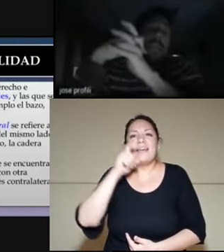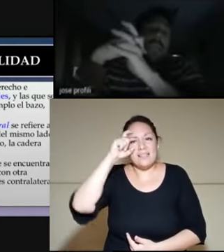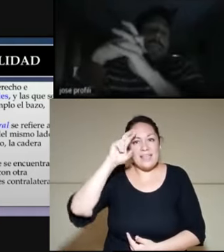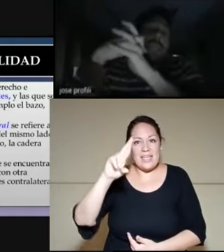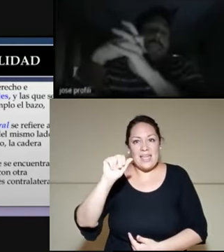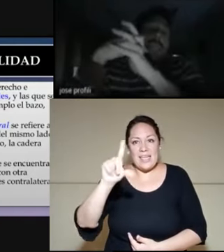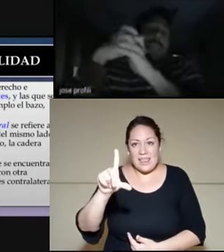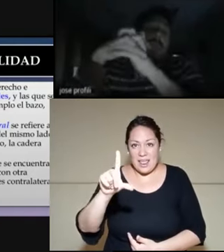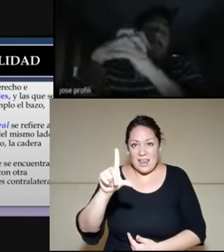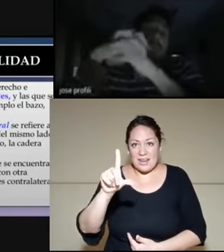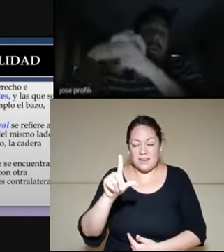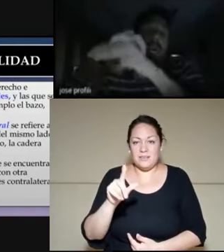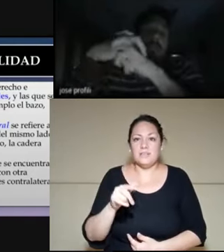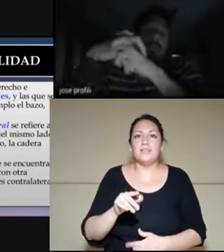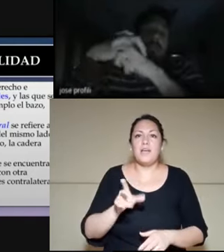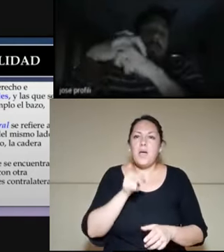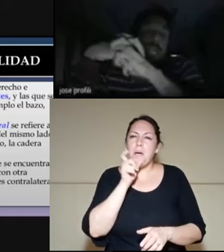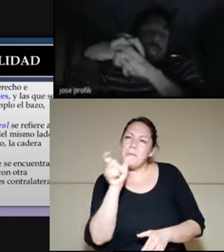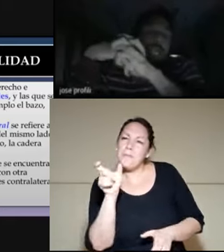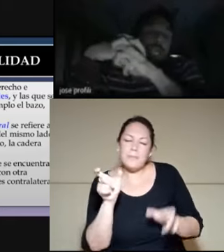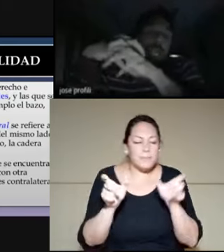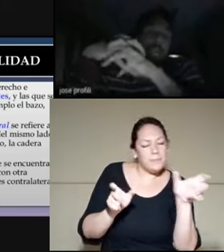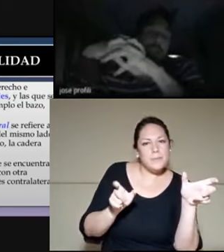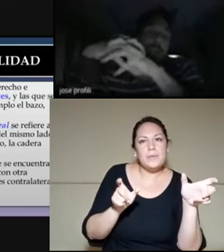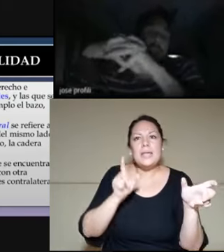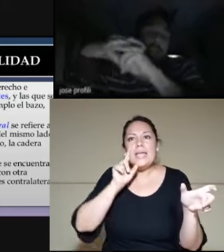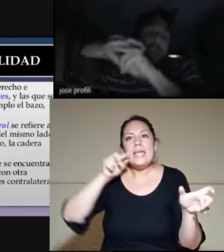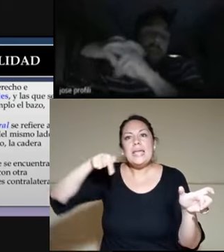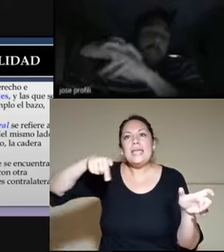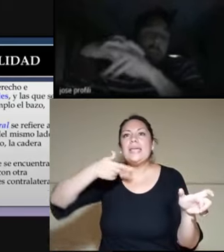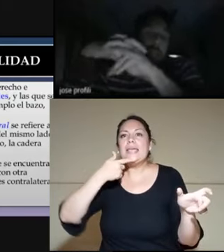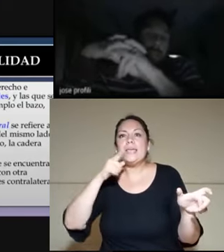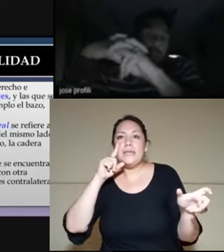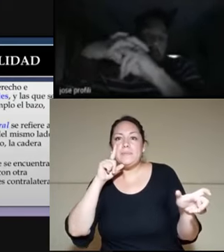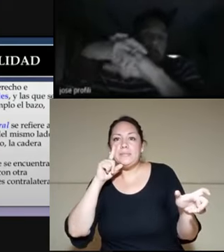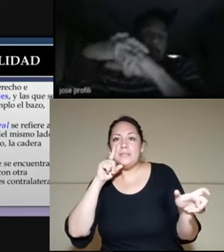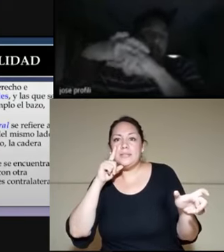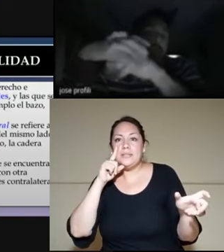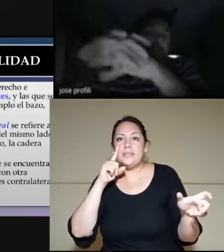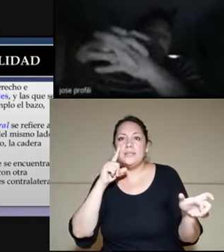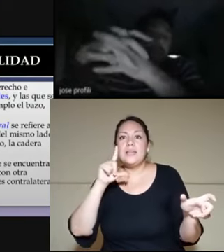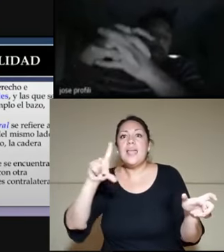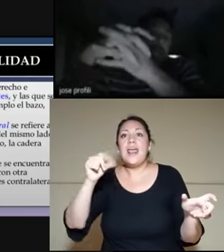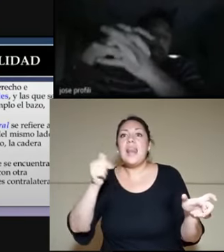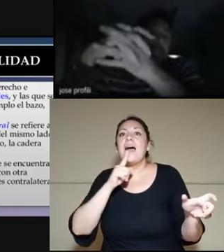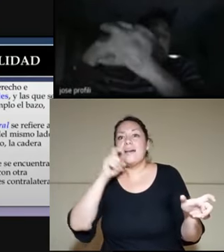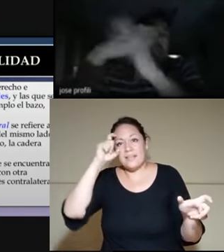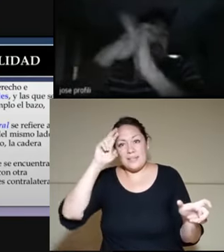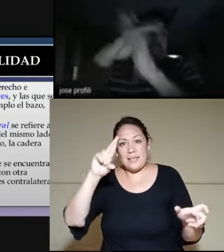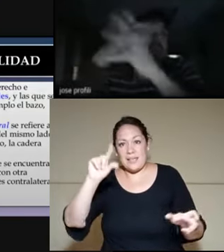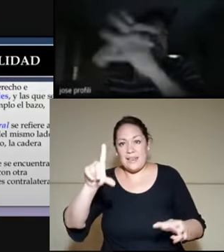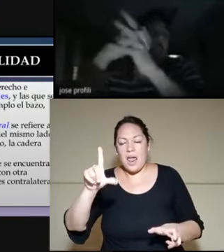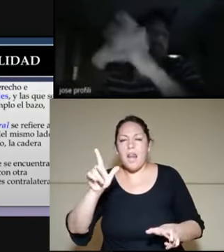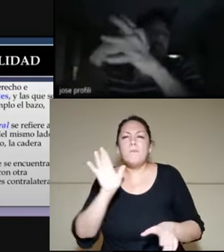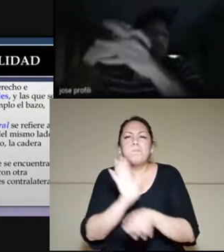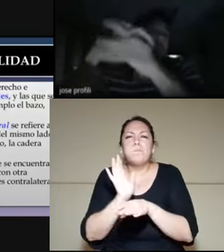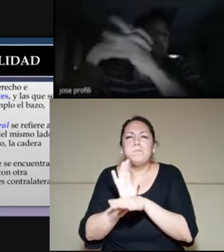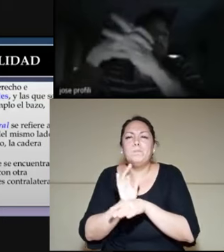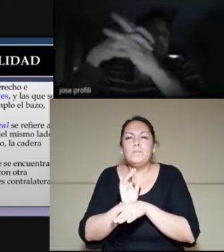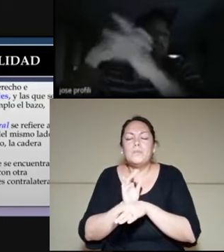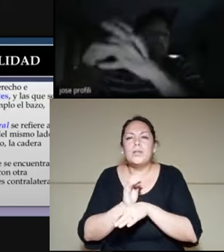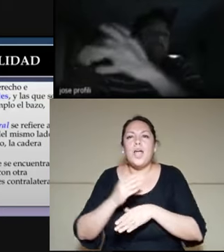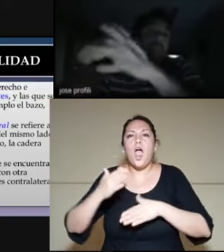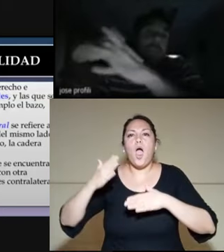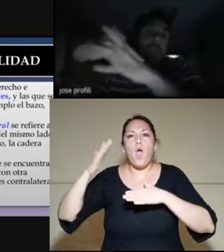Y aparece entonces el término de ipsilateral y contra o heterolateral. Ipsilateral quiere decir que